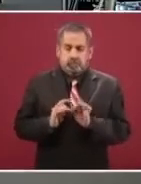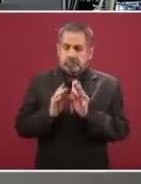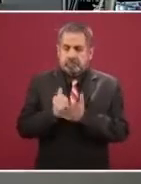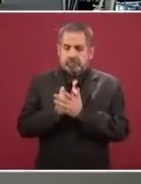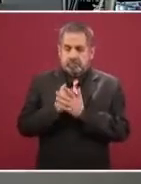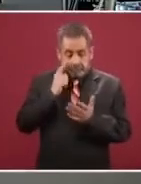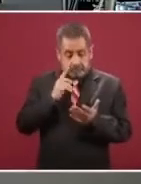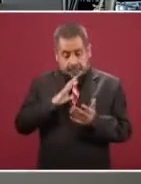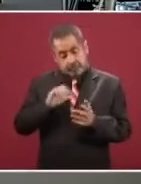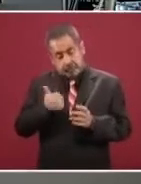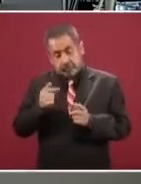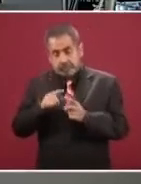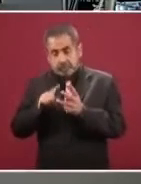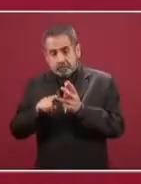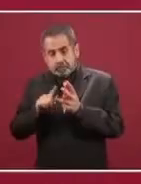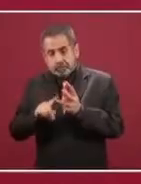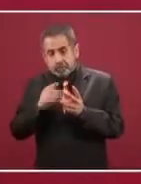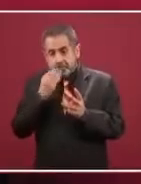Miren, aquí hay otro detente.